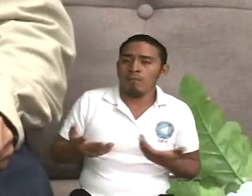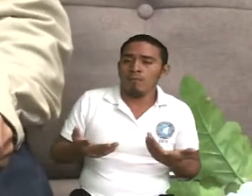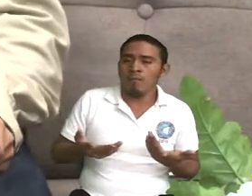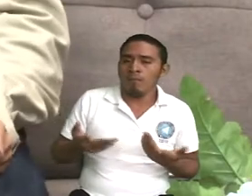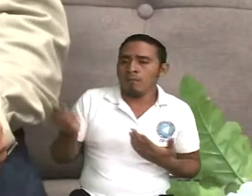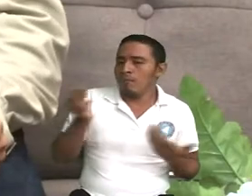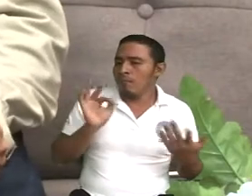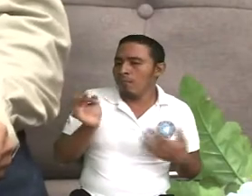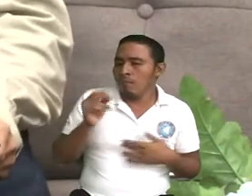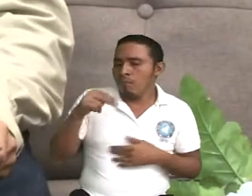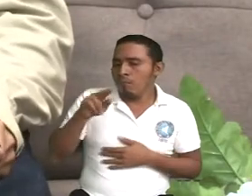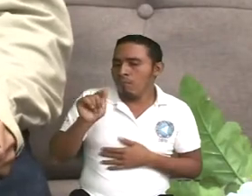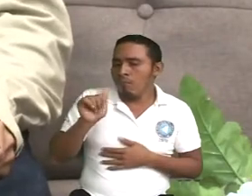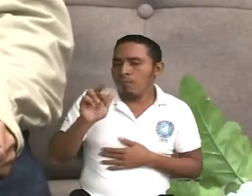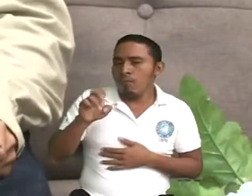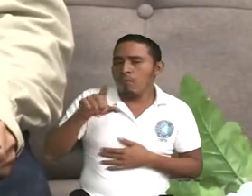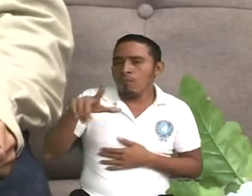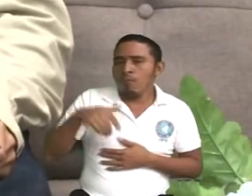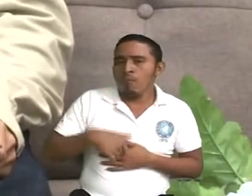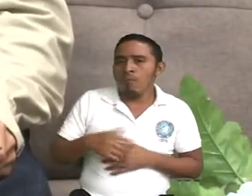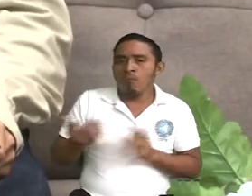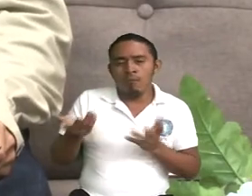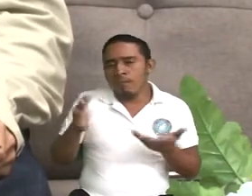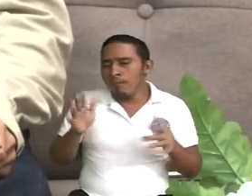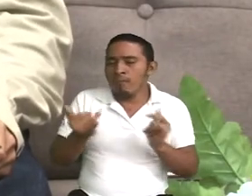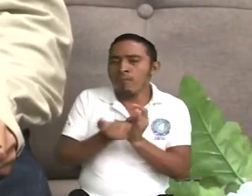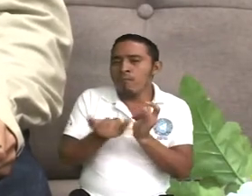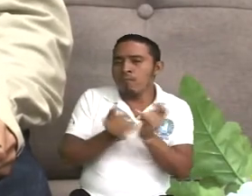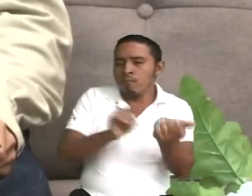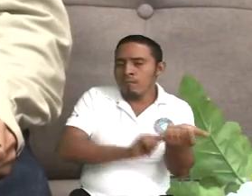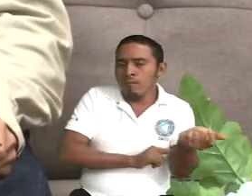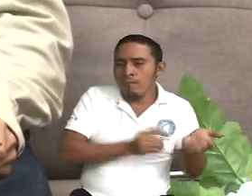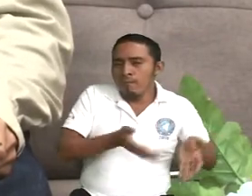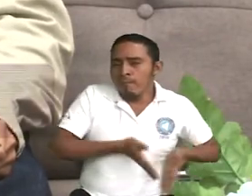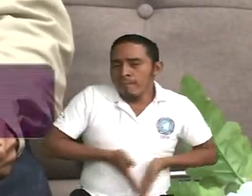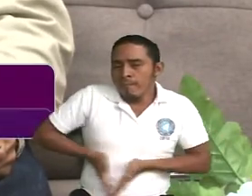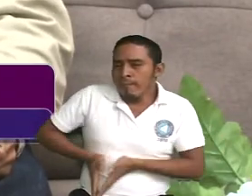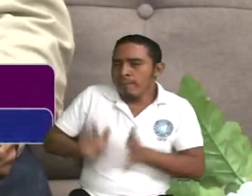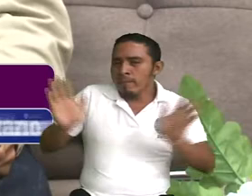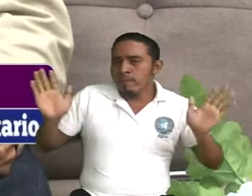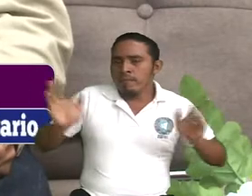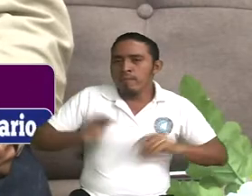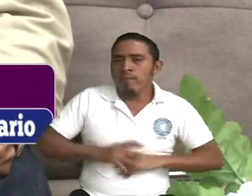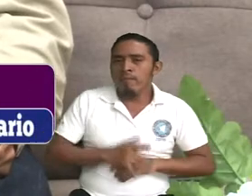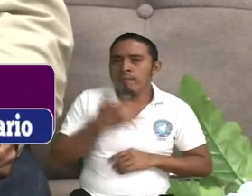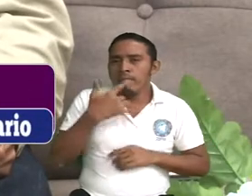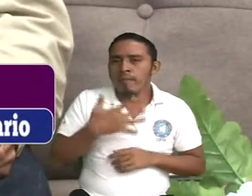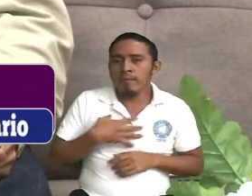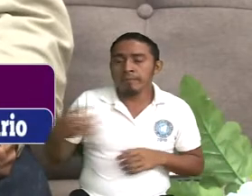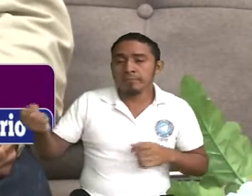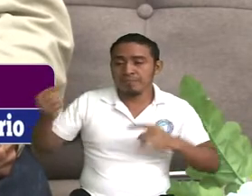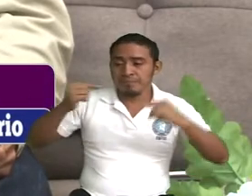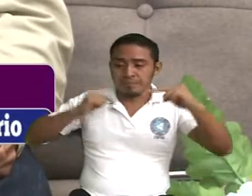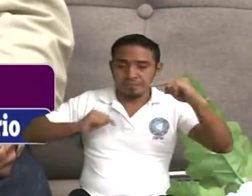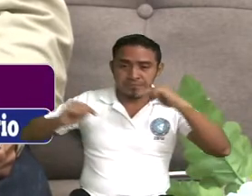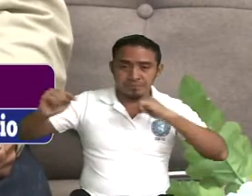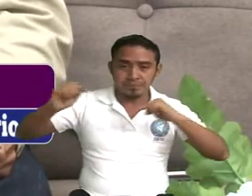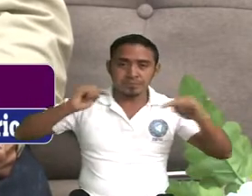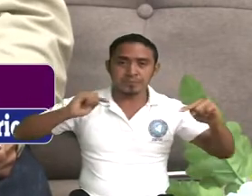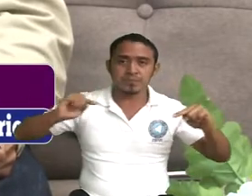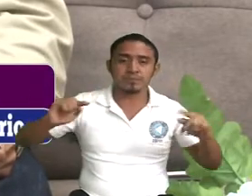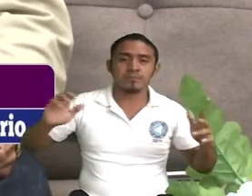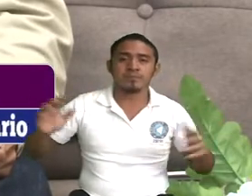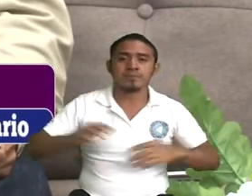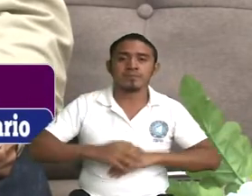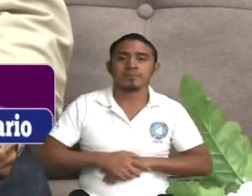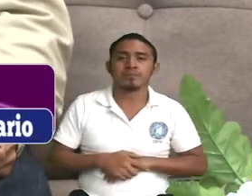el Intur. Casi se amece. Sí, porque primero es parte de la estrategia que tiene